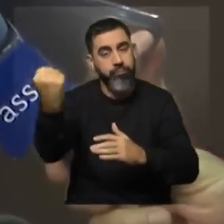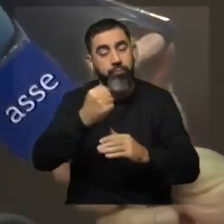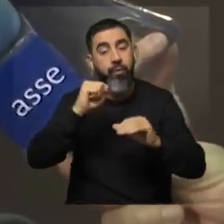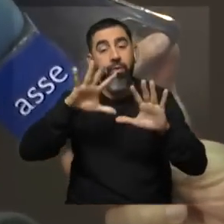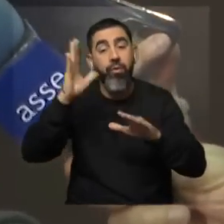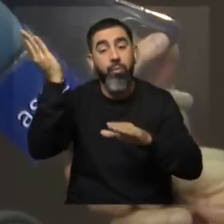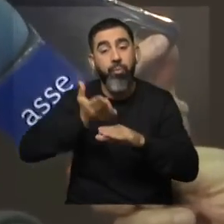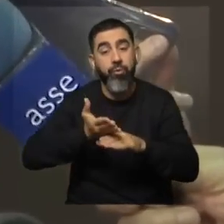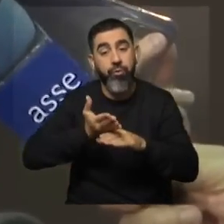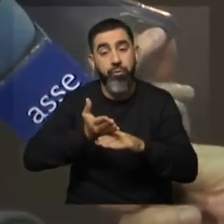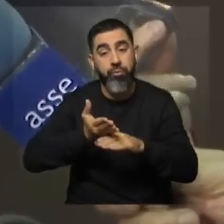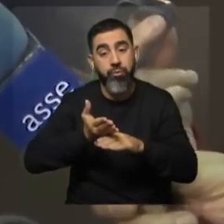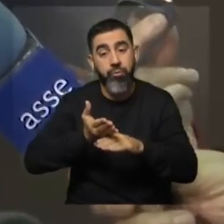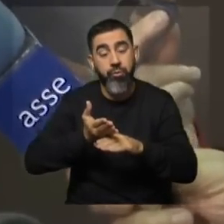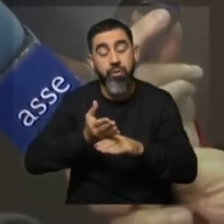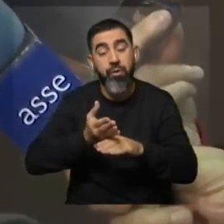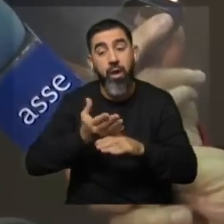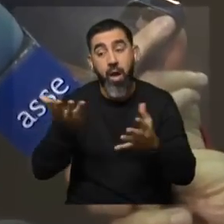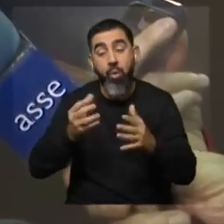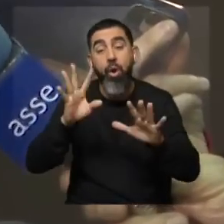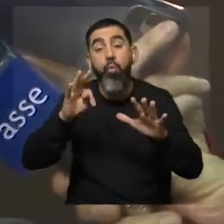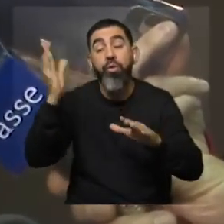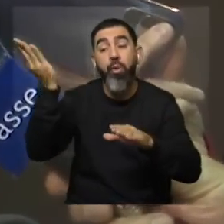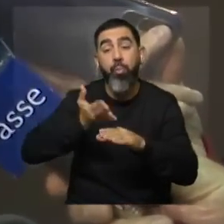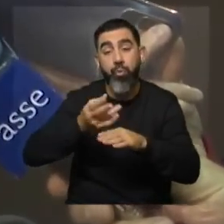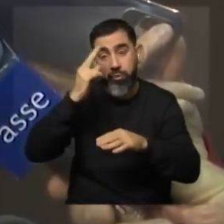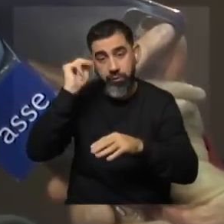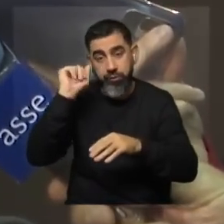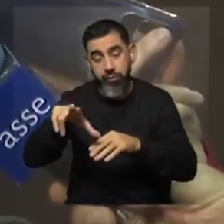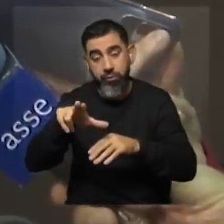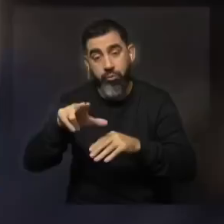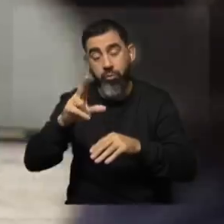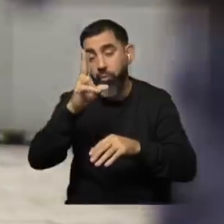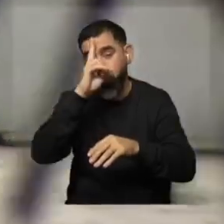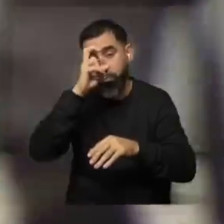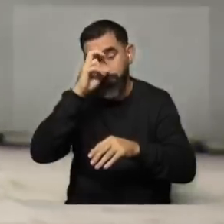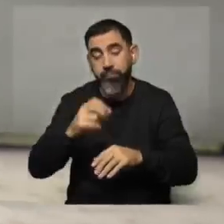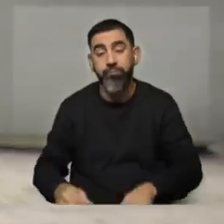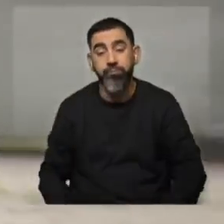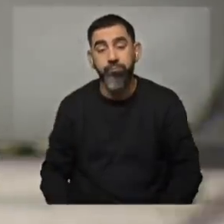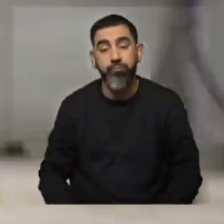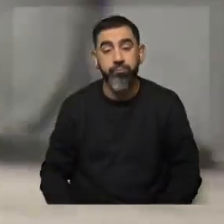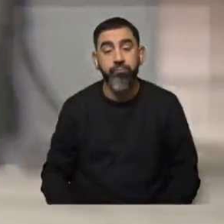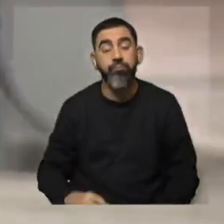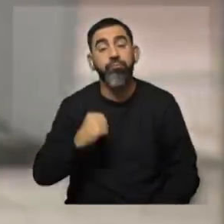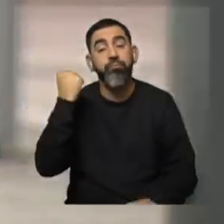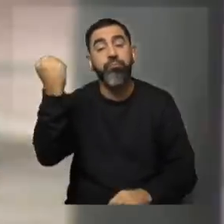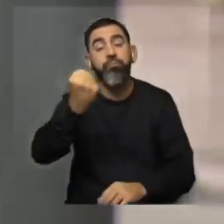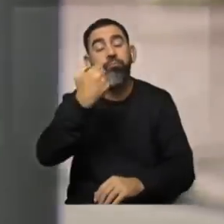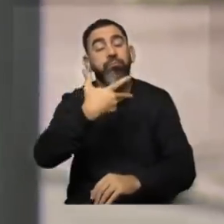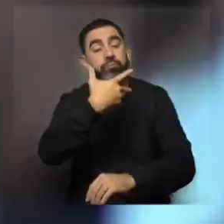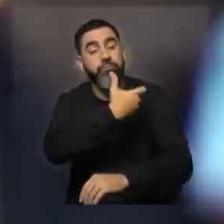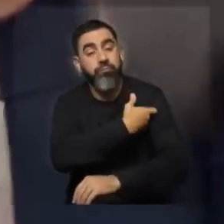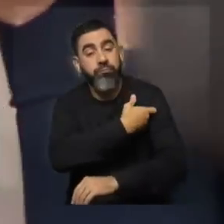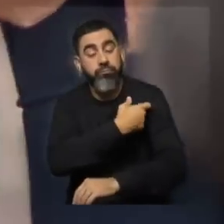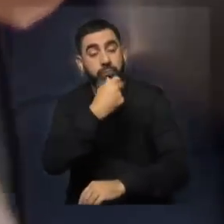10% de los ingresos que venía siempre pasó a ser el 90% de los ingresos a nivel del hospital pero acá es muy importante la vacuna de la